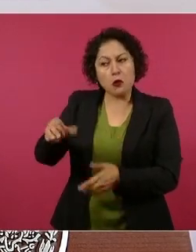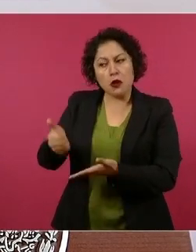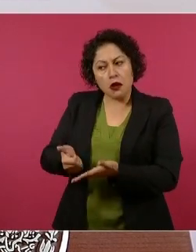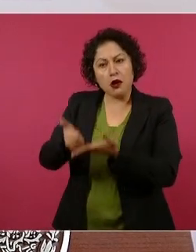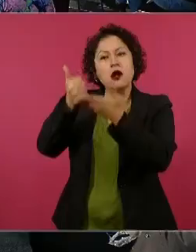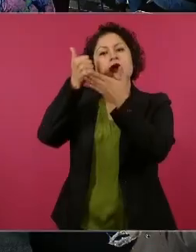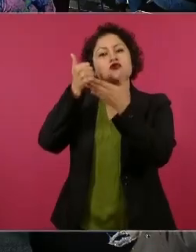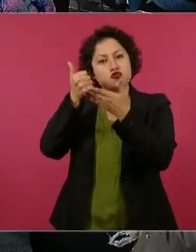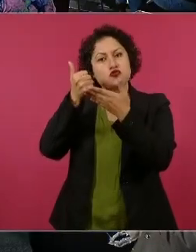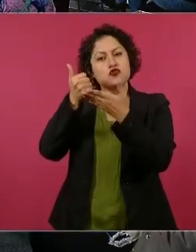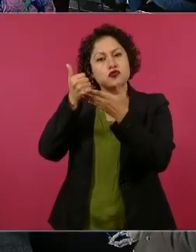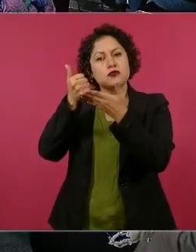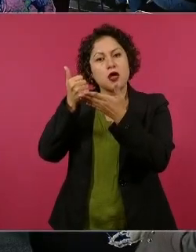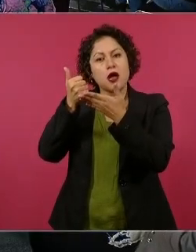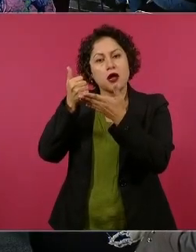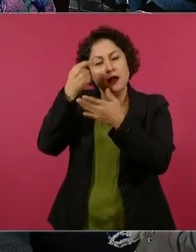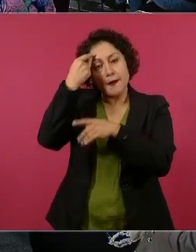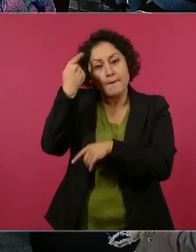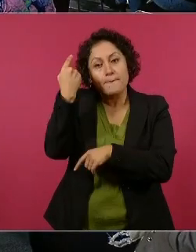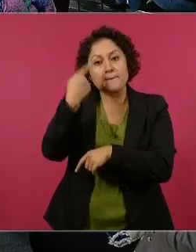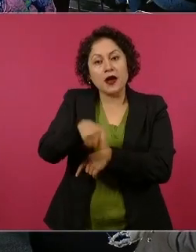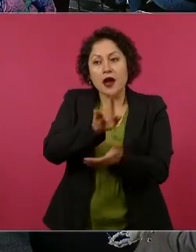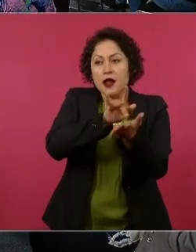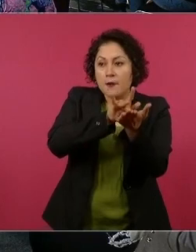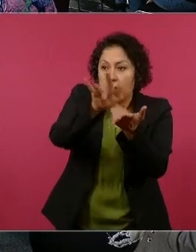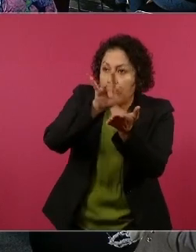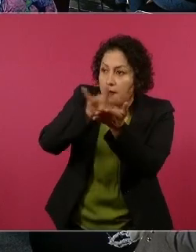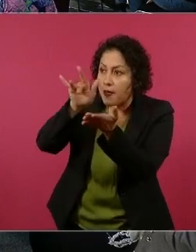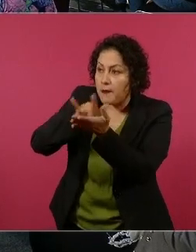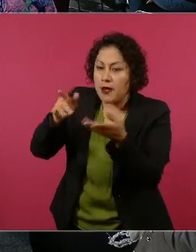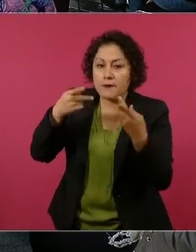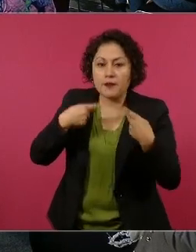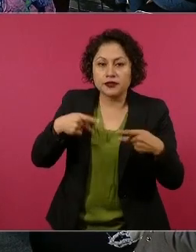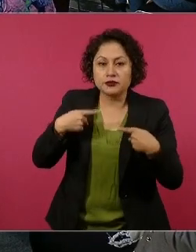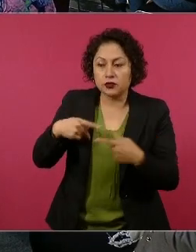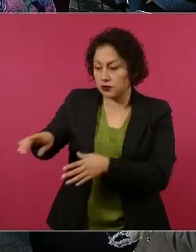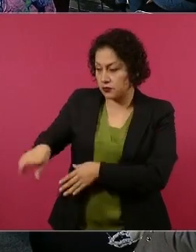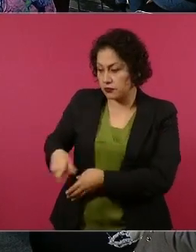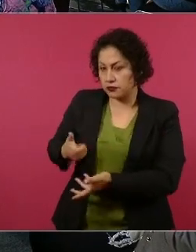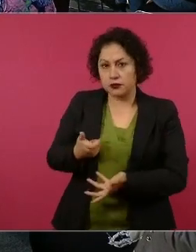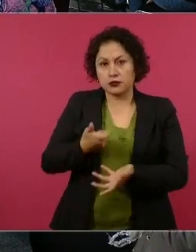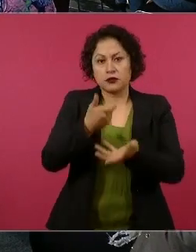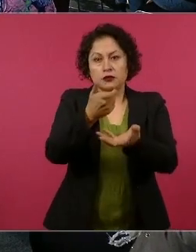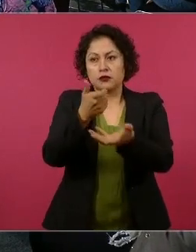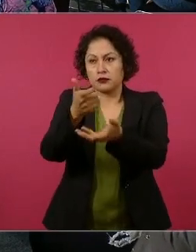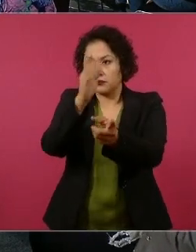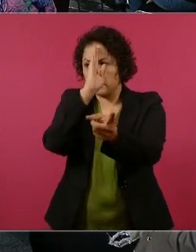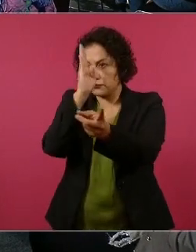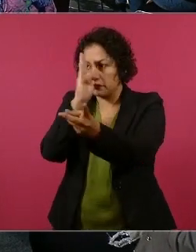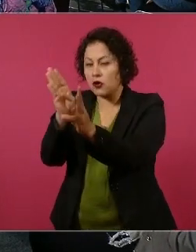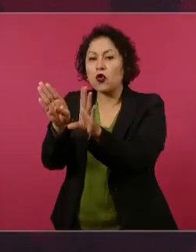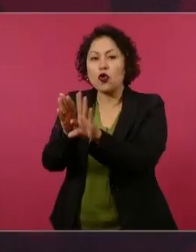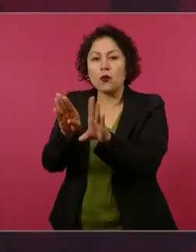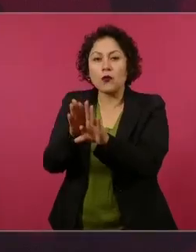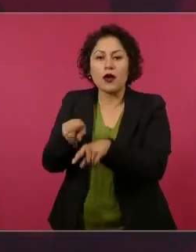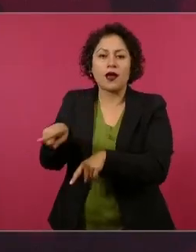mediante los programas de bienestar, y que ya no queríamos ni que se